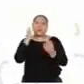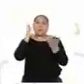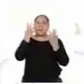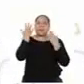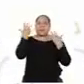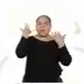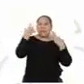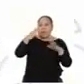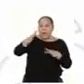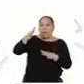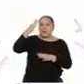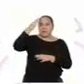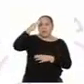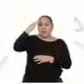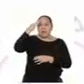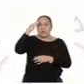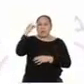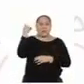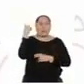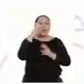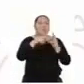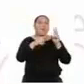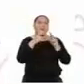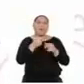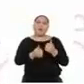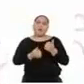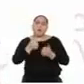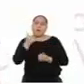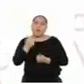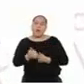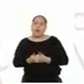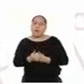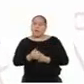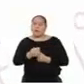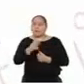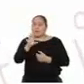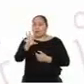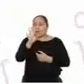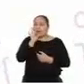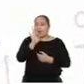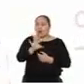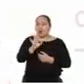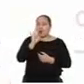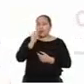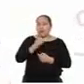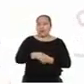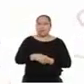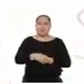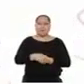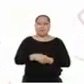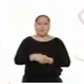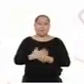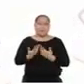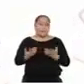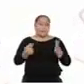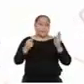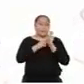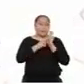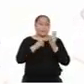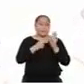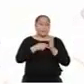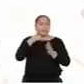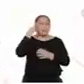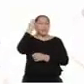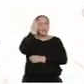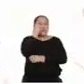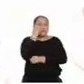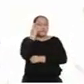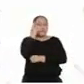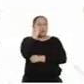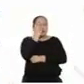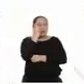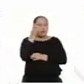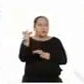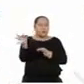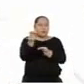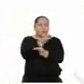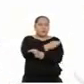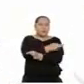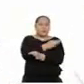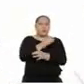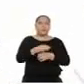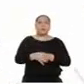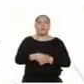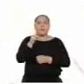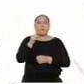como si ya la tuvieras y mira qué puedes deducir de ella. Dicho de otra manera, razona a la inversa.